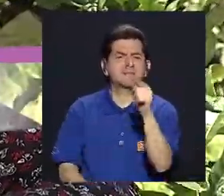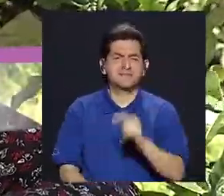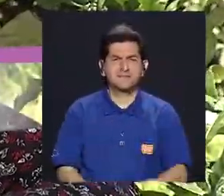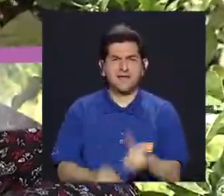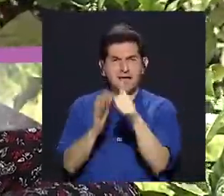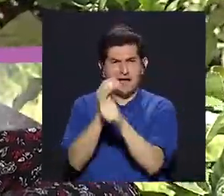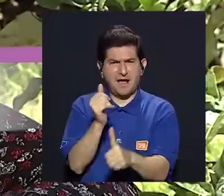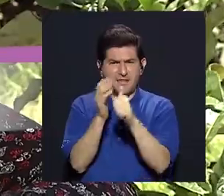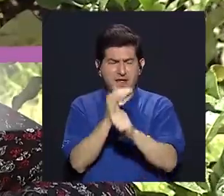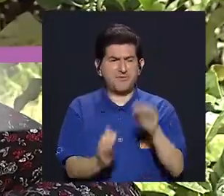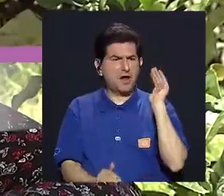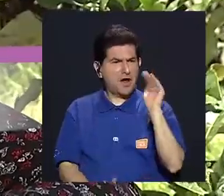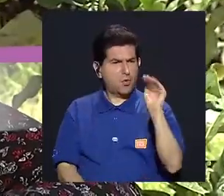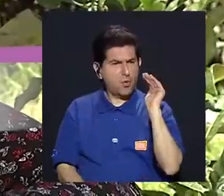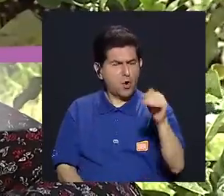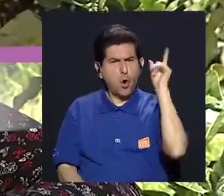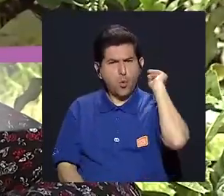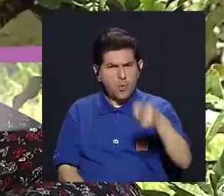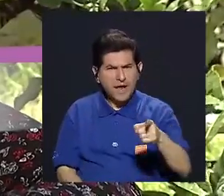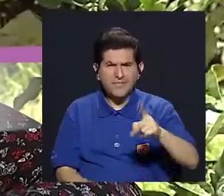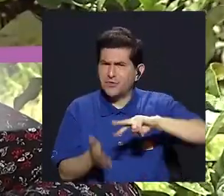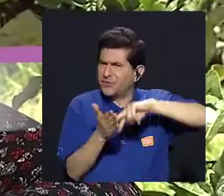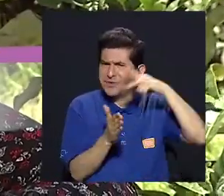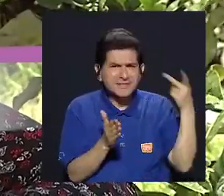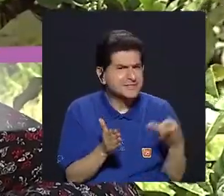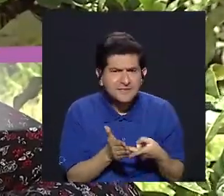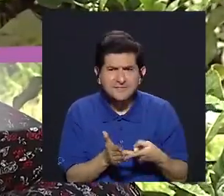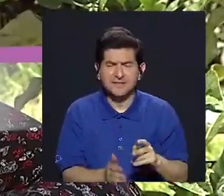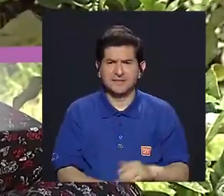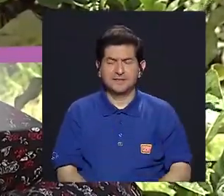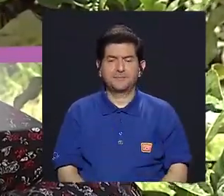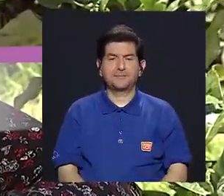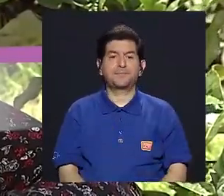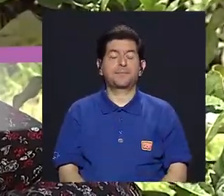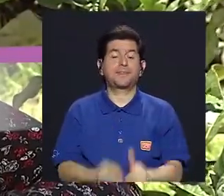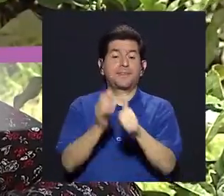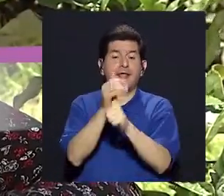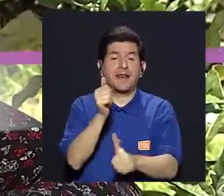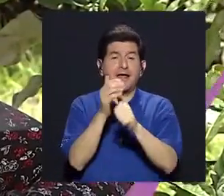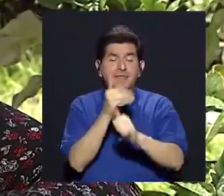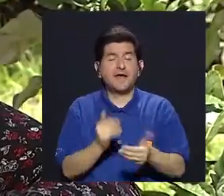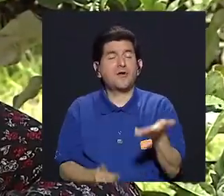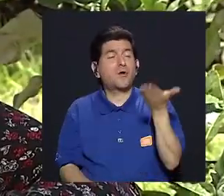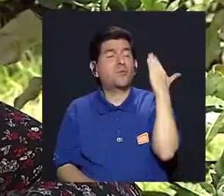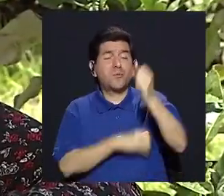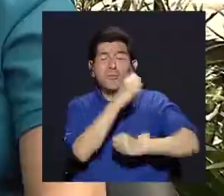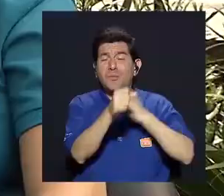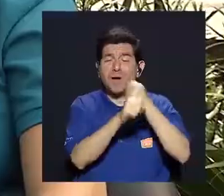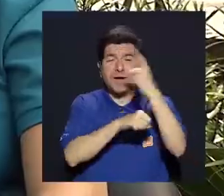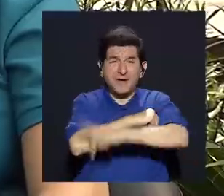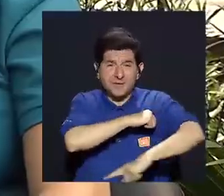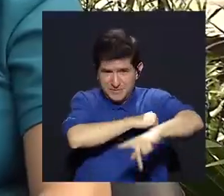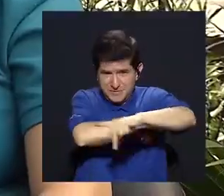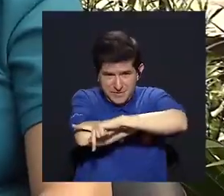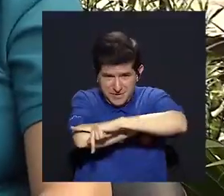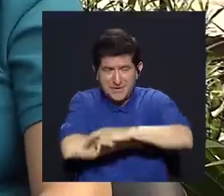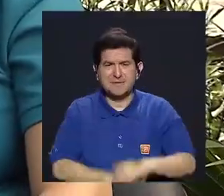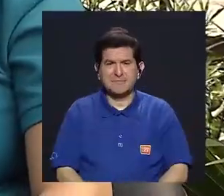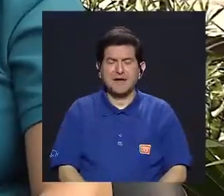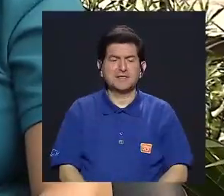decías que la diarrea desde notificación obligatoria que significa si bueno la diarrea desde hace muchos años en nuestro país